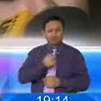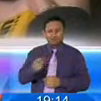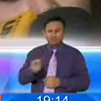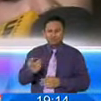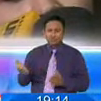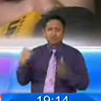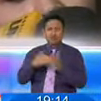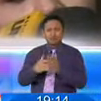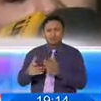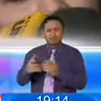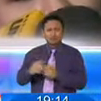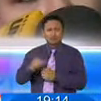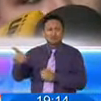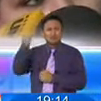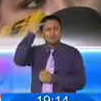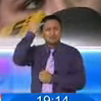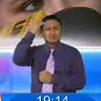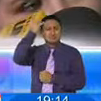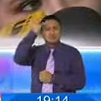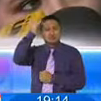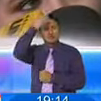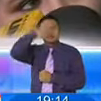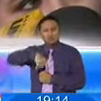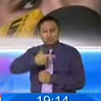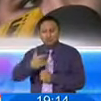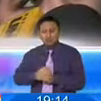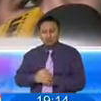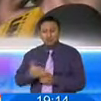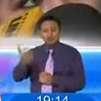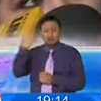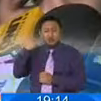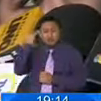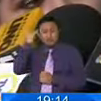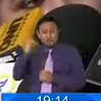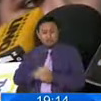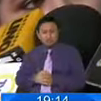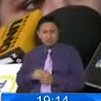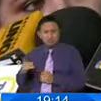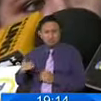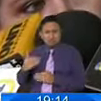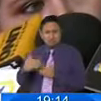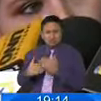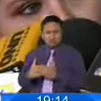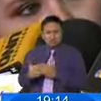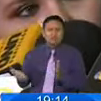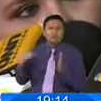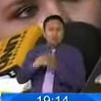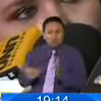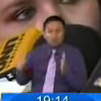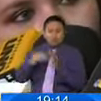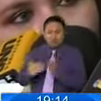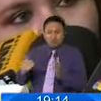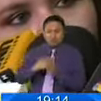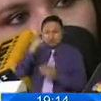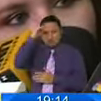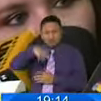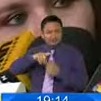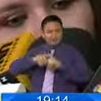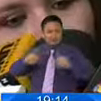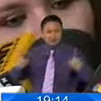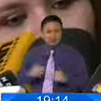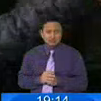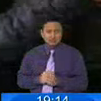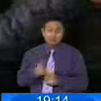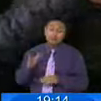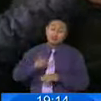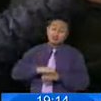reiterados. Parecía inicialmente un desliz, pero realmente son reiterados estos prejuzgamientos, hay claramente un